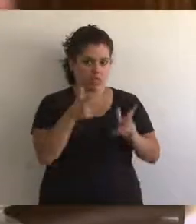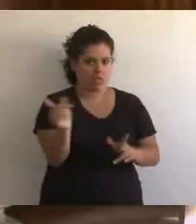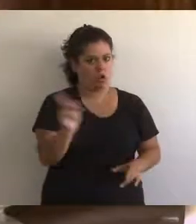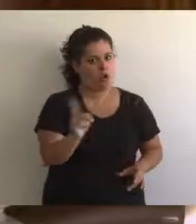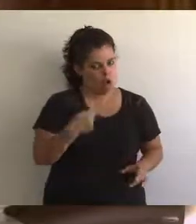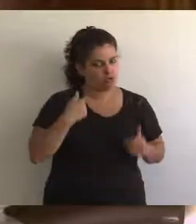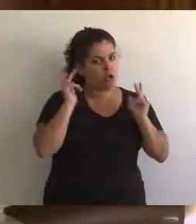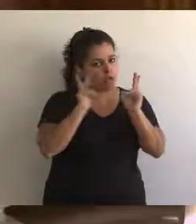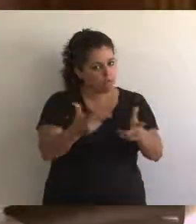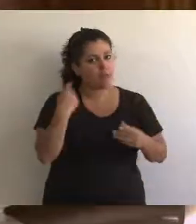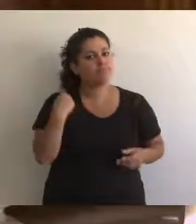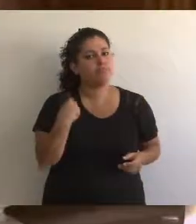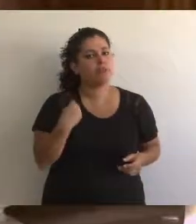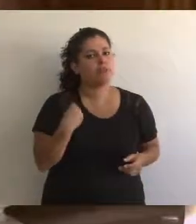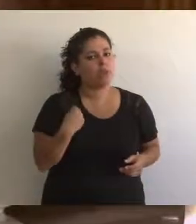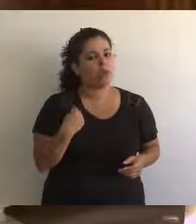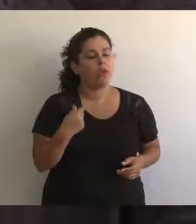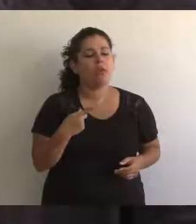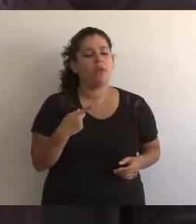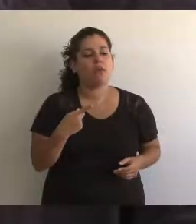casualidad, dije porque